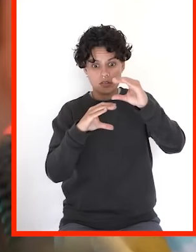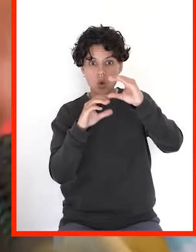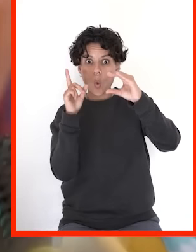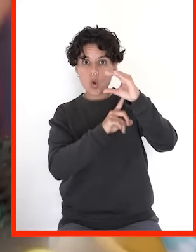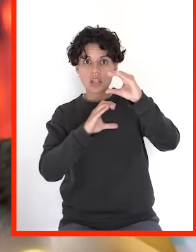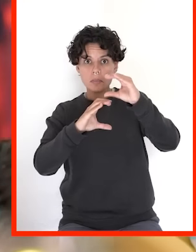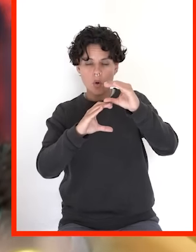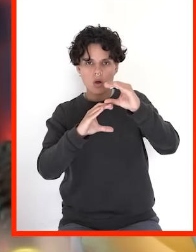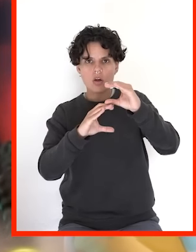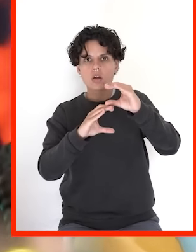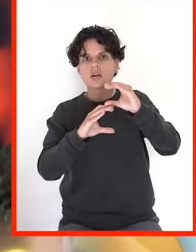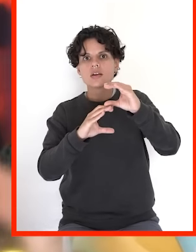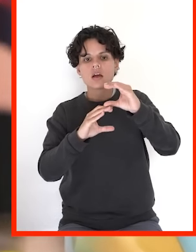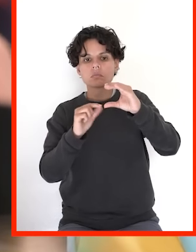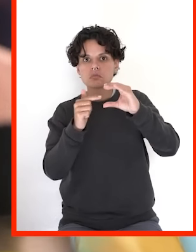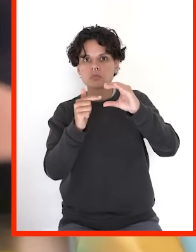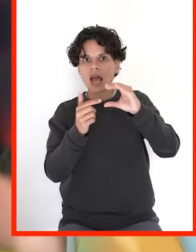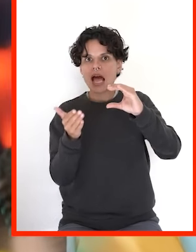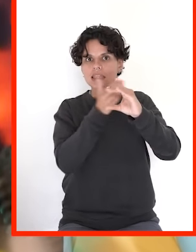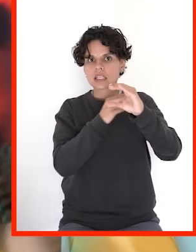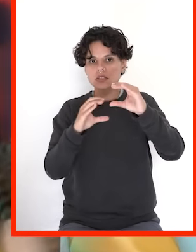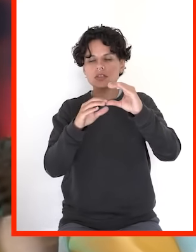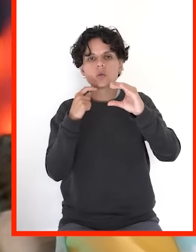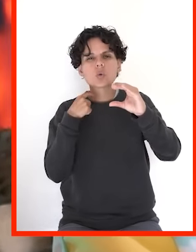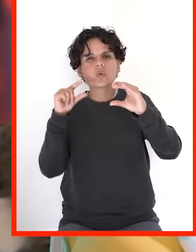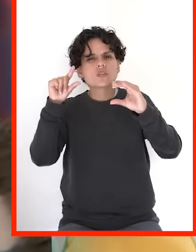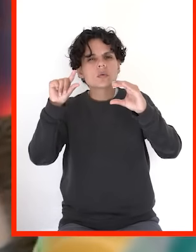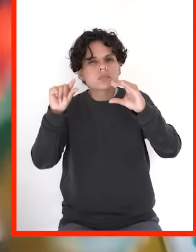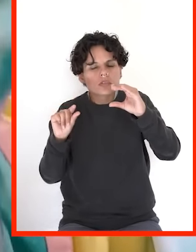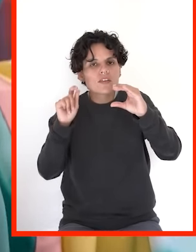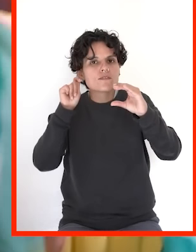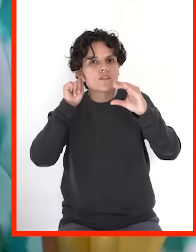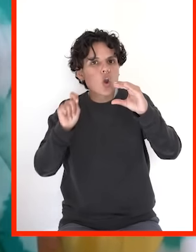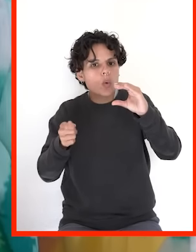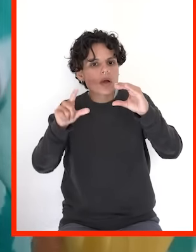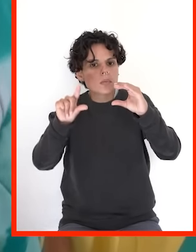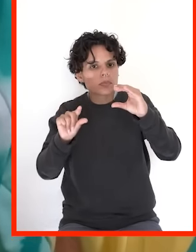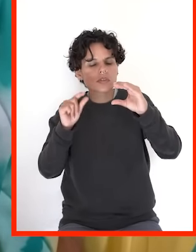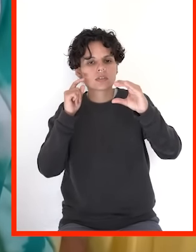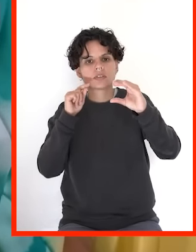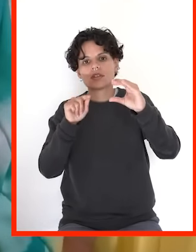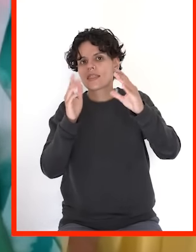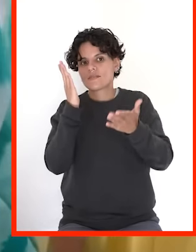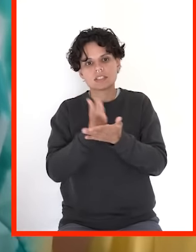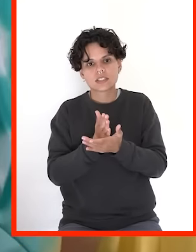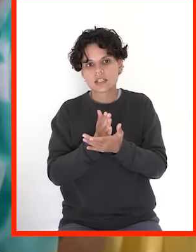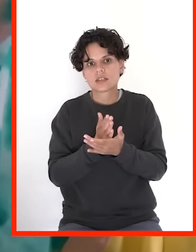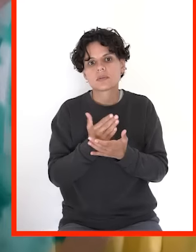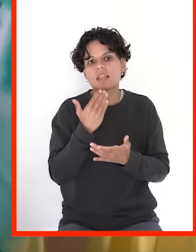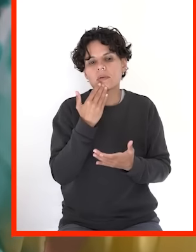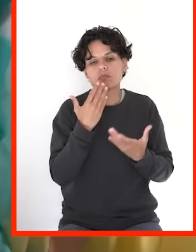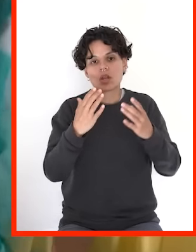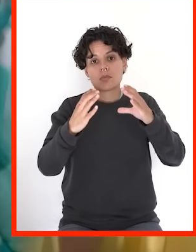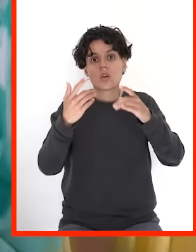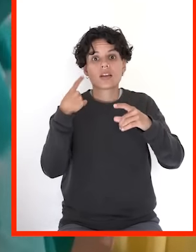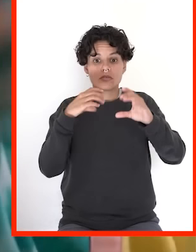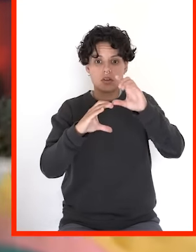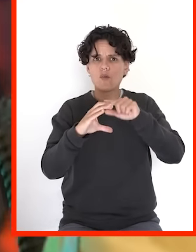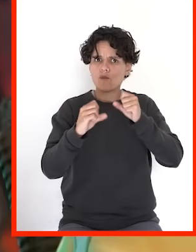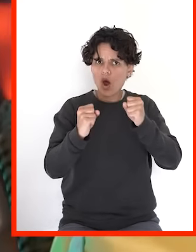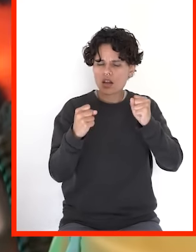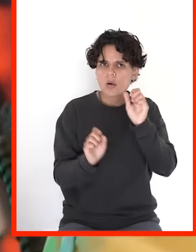Y eso es una cosa, pues en los festivales siempre pasa de que los que tocan antes del cabecilla. Los teloneros. Los teloneros, grupos anteriores,